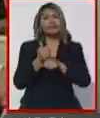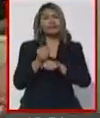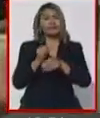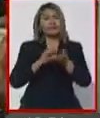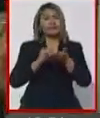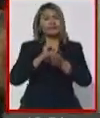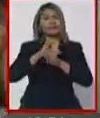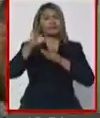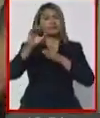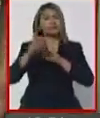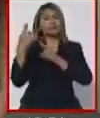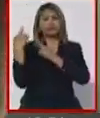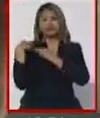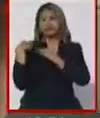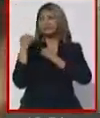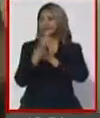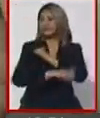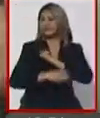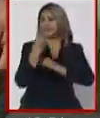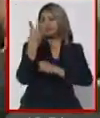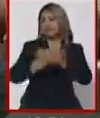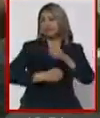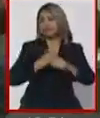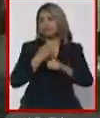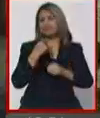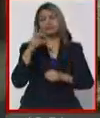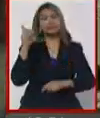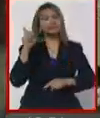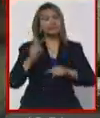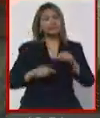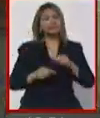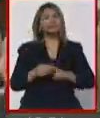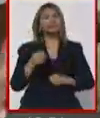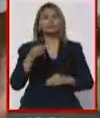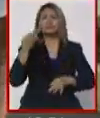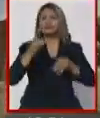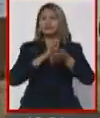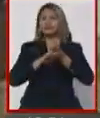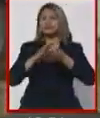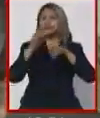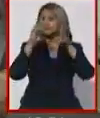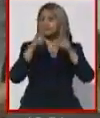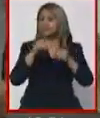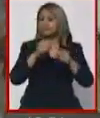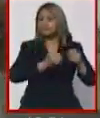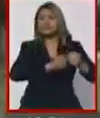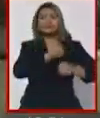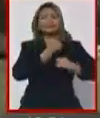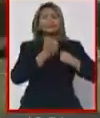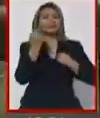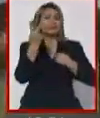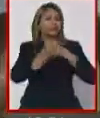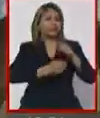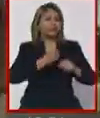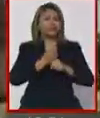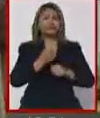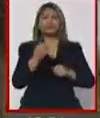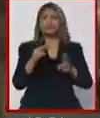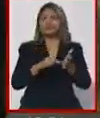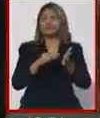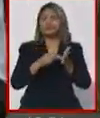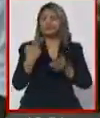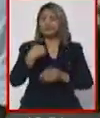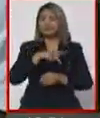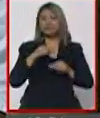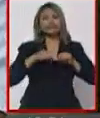por incumplimiento de deberes, con una pena mínima de 4 años. Eso no es posible en un caso, en una injusticia, cuando esta persona ha sufrido 2 años. Por